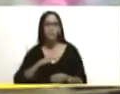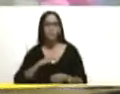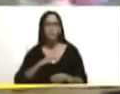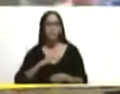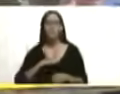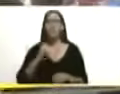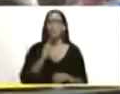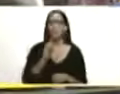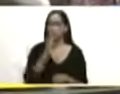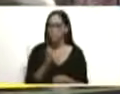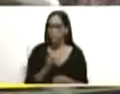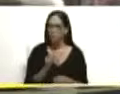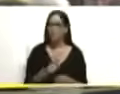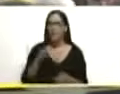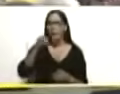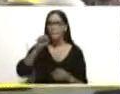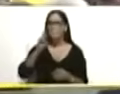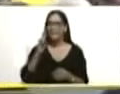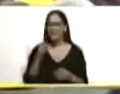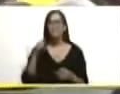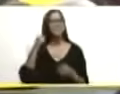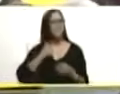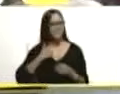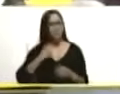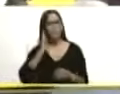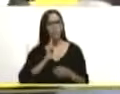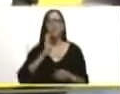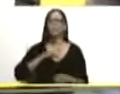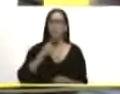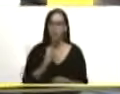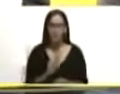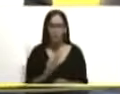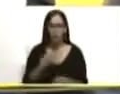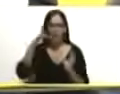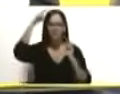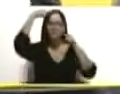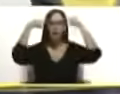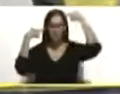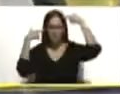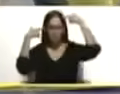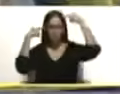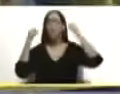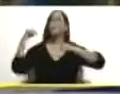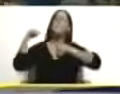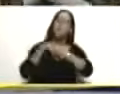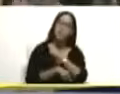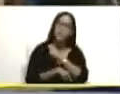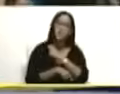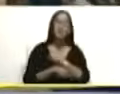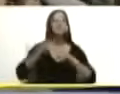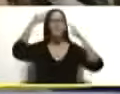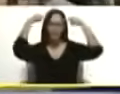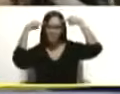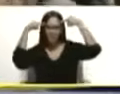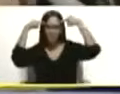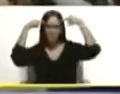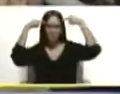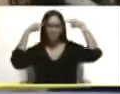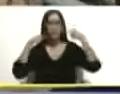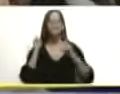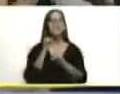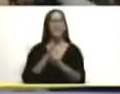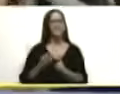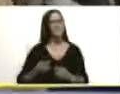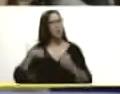Y cuando decimos marxista, cristiano y bolivariano, estoy diciendo chavista, profundamente chavista, desde